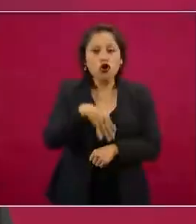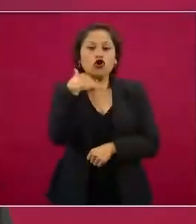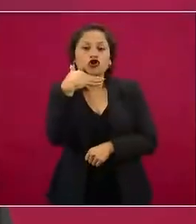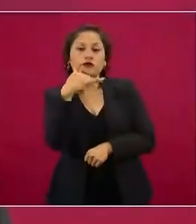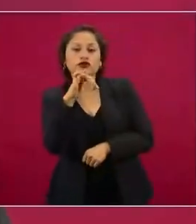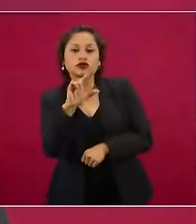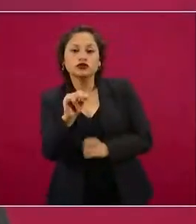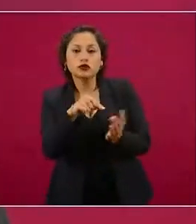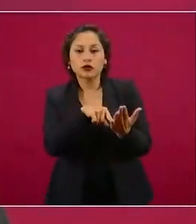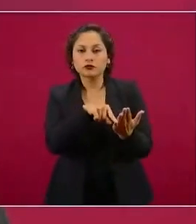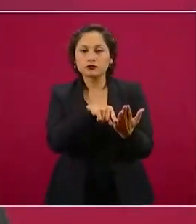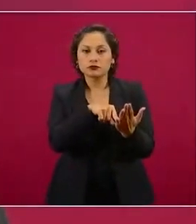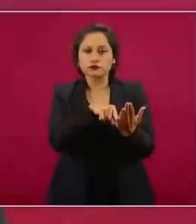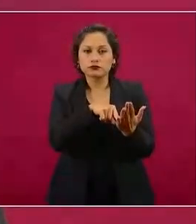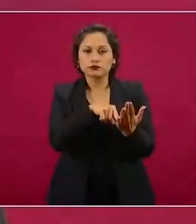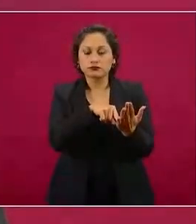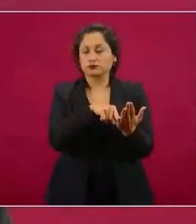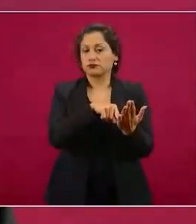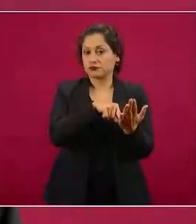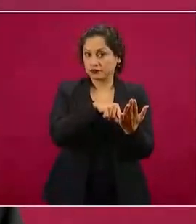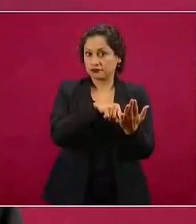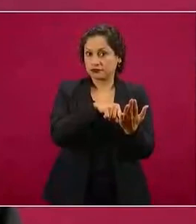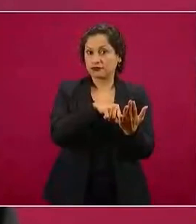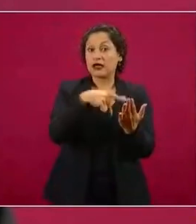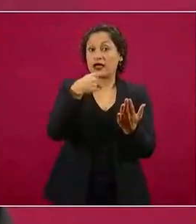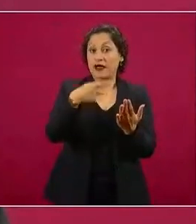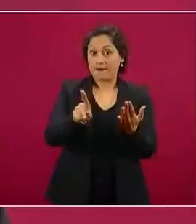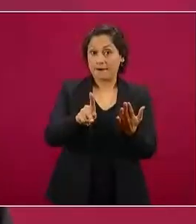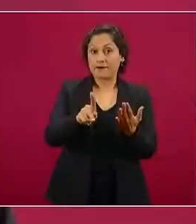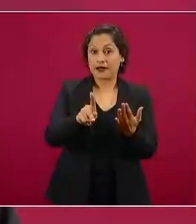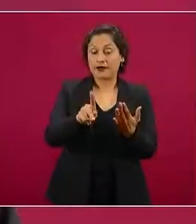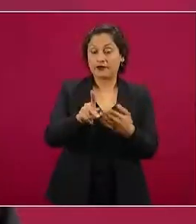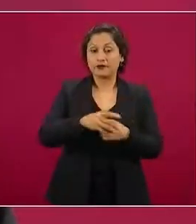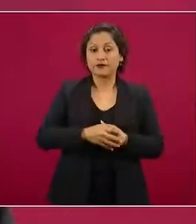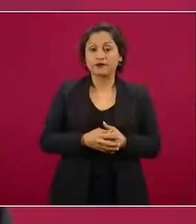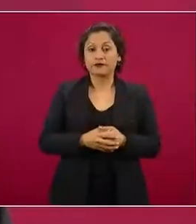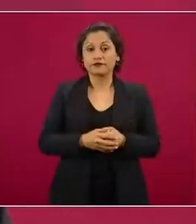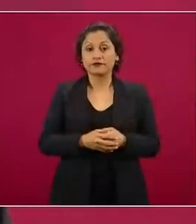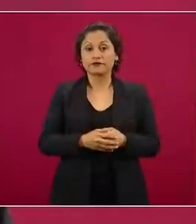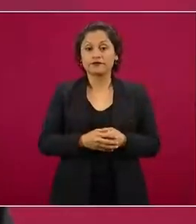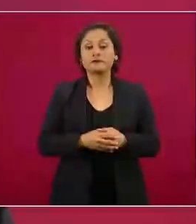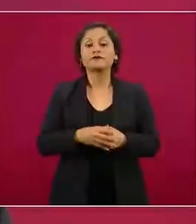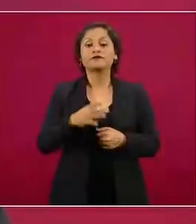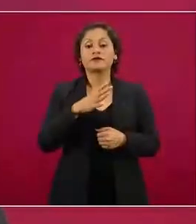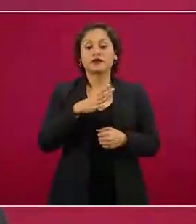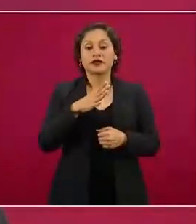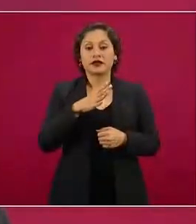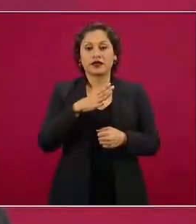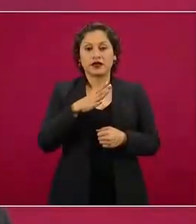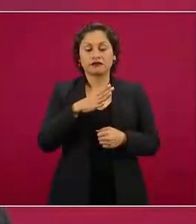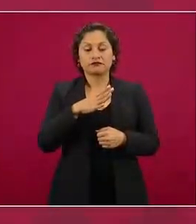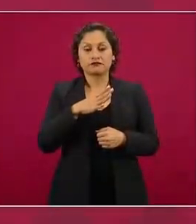otras partes. Ponían carteras en sitios públicos